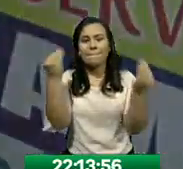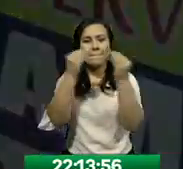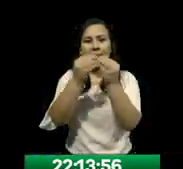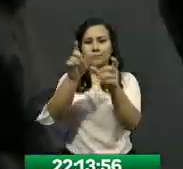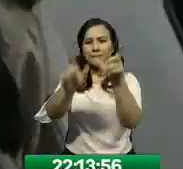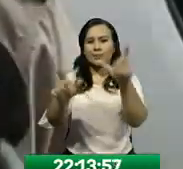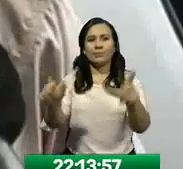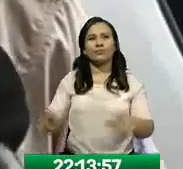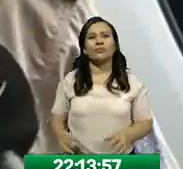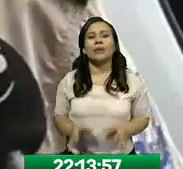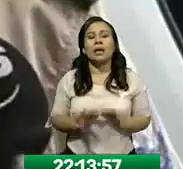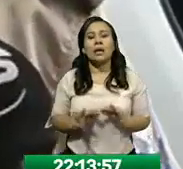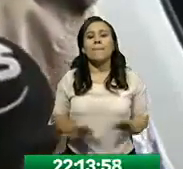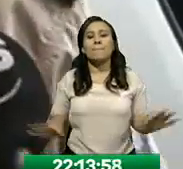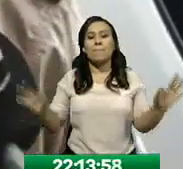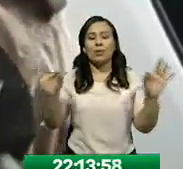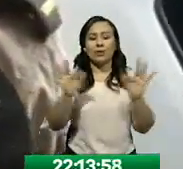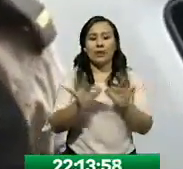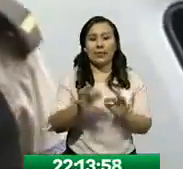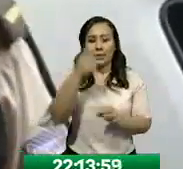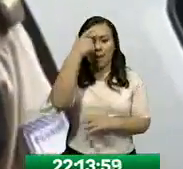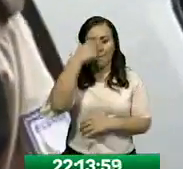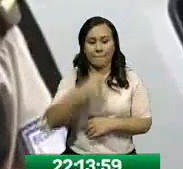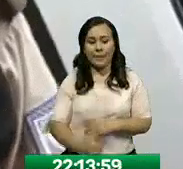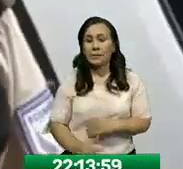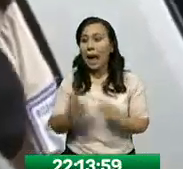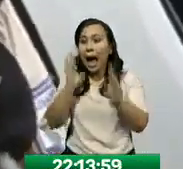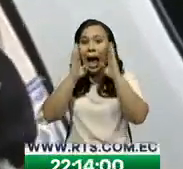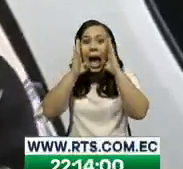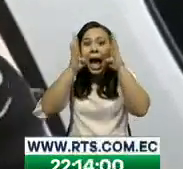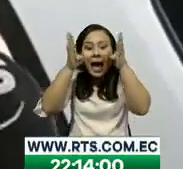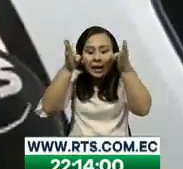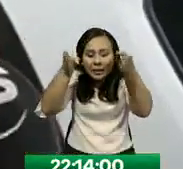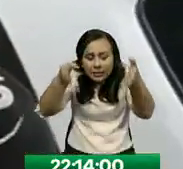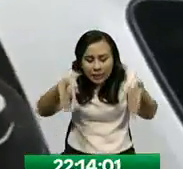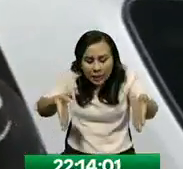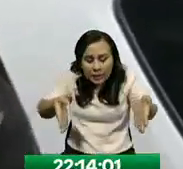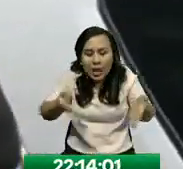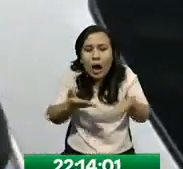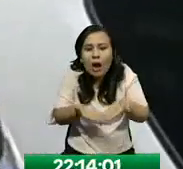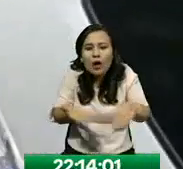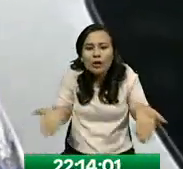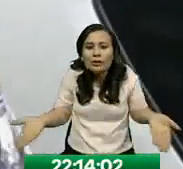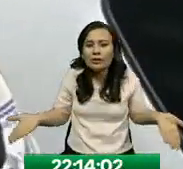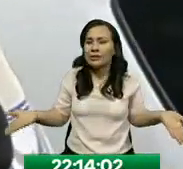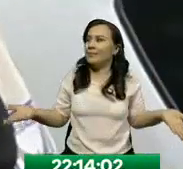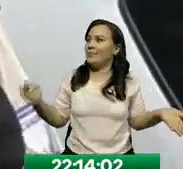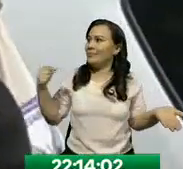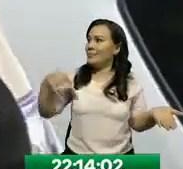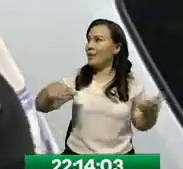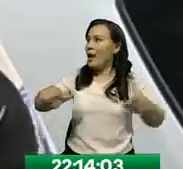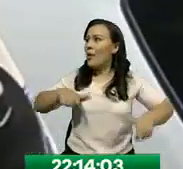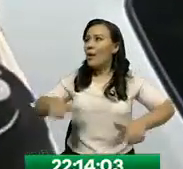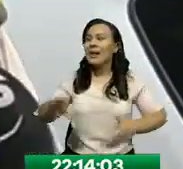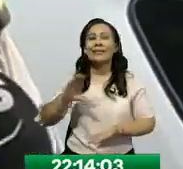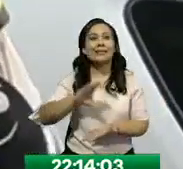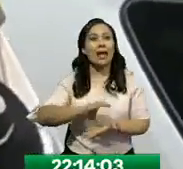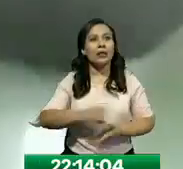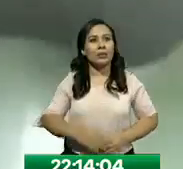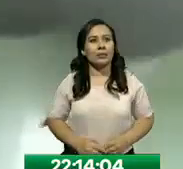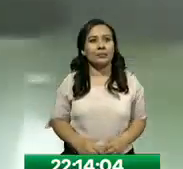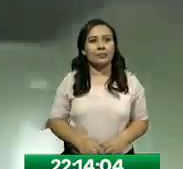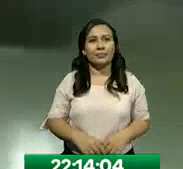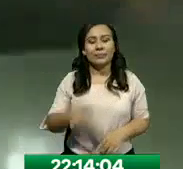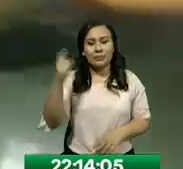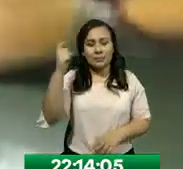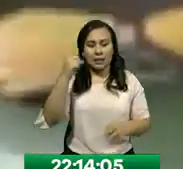víctimas. Es importante que la gente se encuentre atenta, sobre todo a las condiciones de donde se está movilizando, que esté atenta